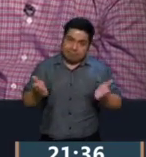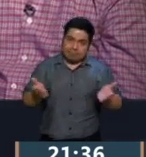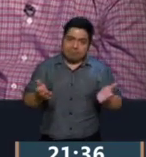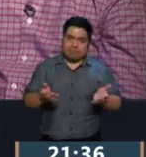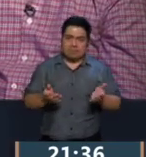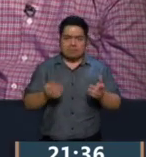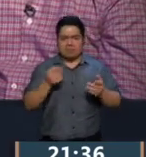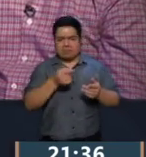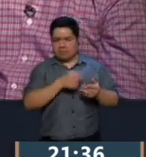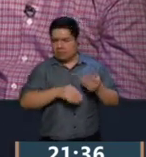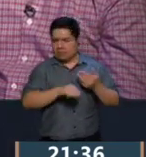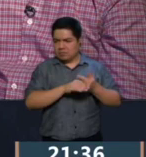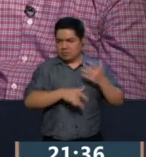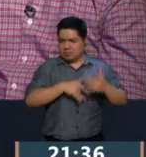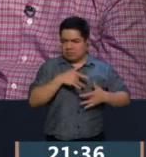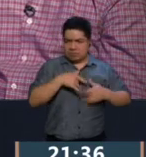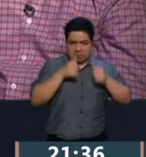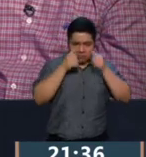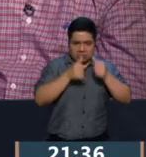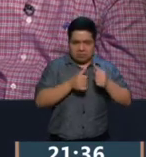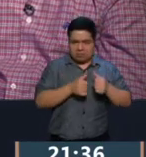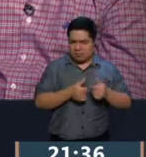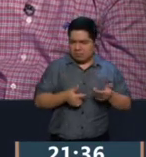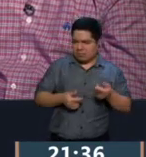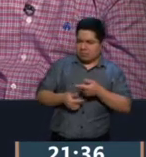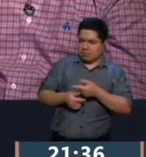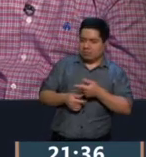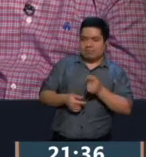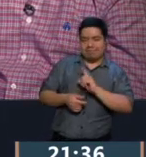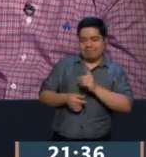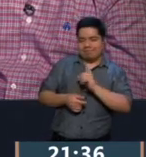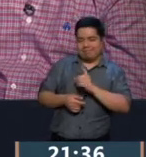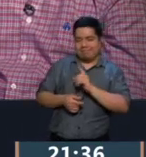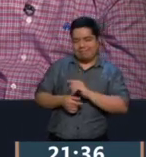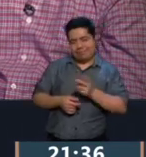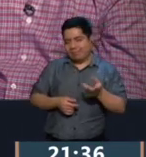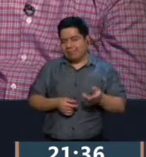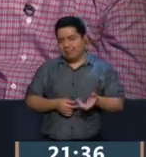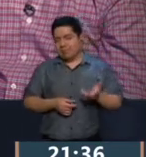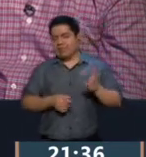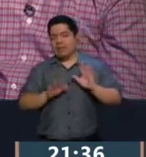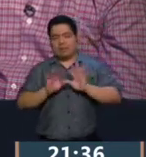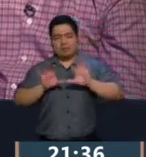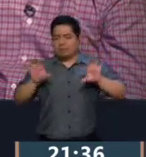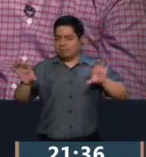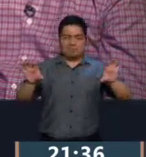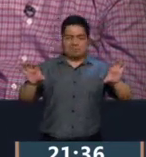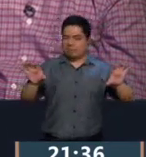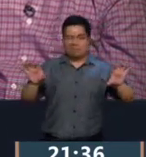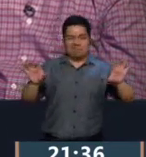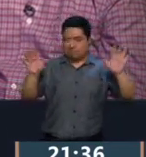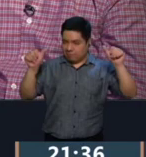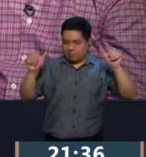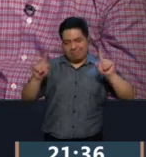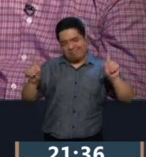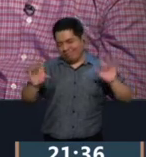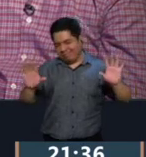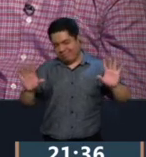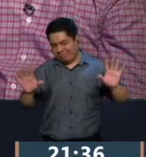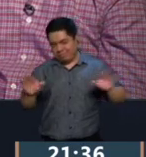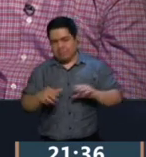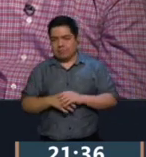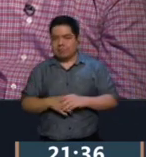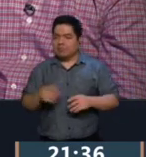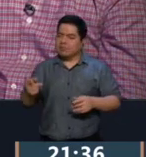estarse atendiendo. Pero entonces la versión apocalíptica sí atiende más a la realidad. No, yo creo que no es así. No quiero irme con ninguna de